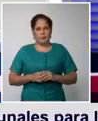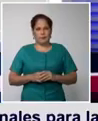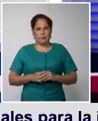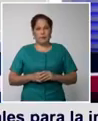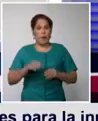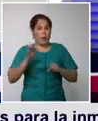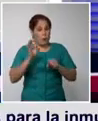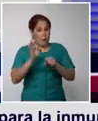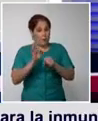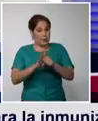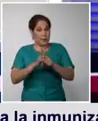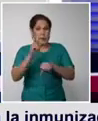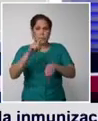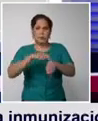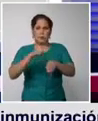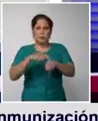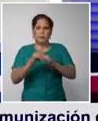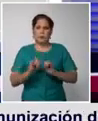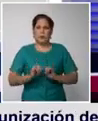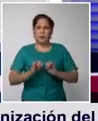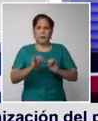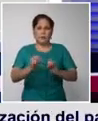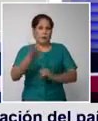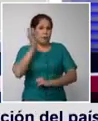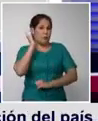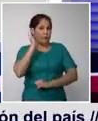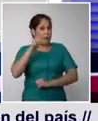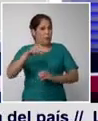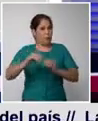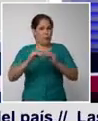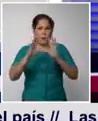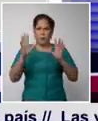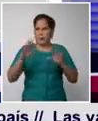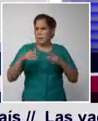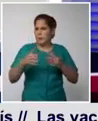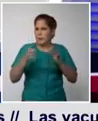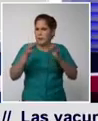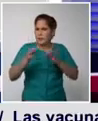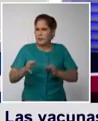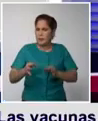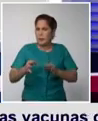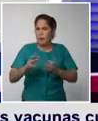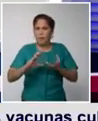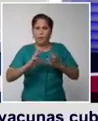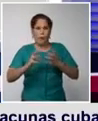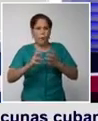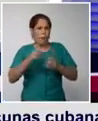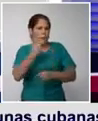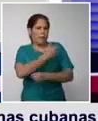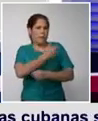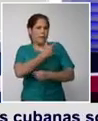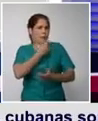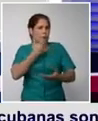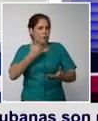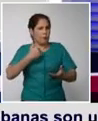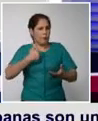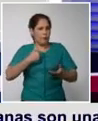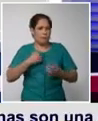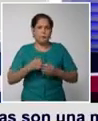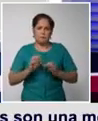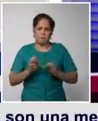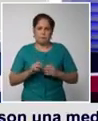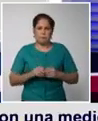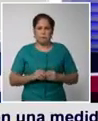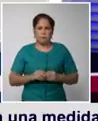entramos así en el segundo momento de esta conferencia de prensa que dedicamos siempre a la ruta de la estrategia de vacunación anti-COVID-19 en el